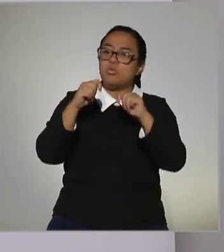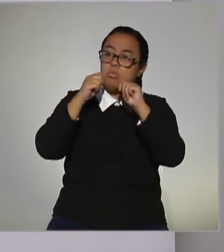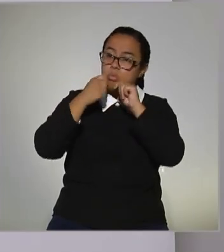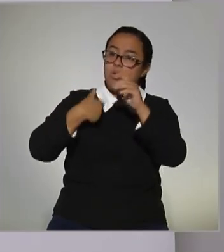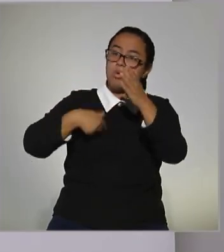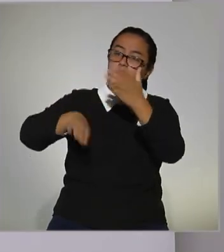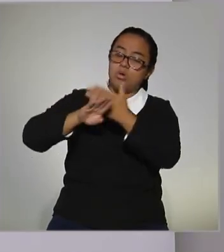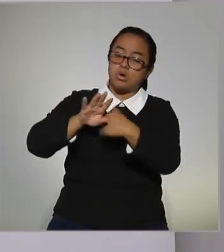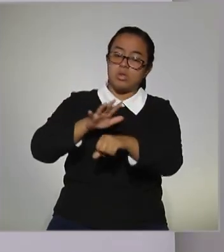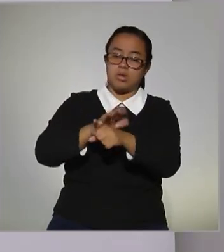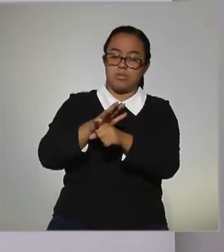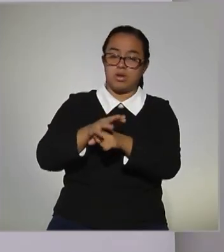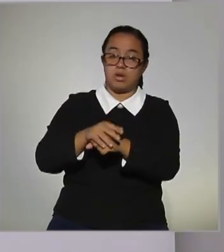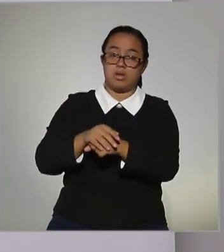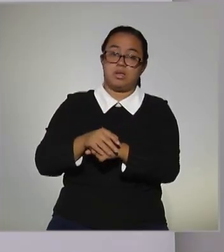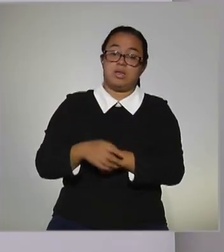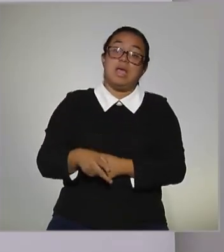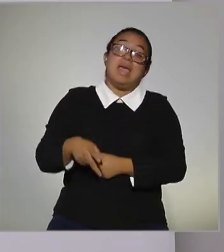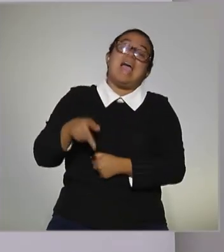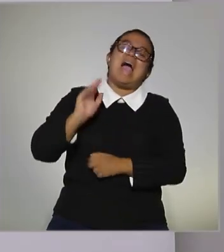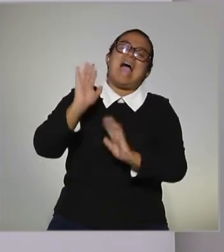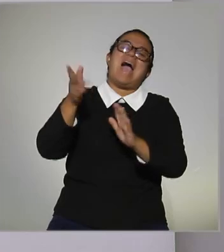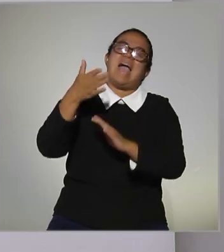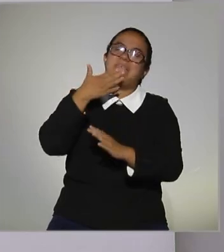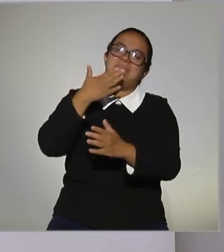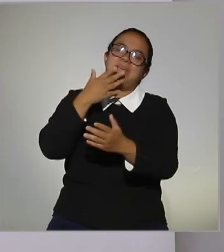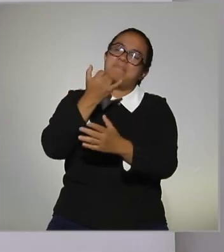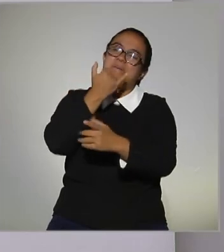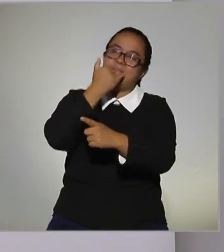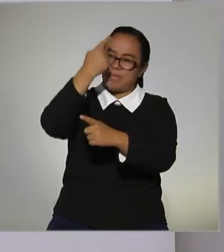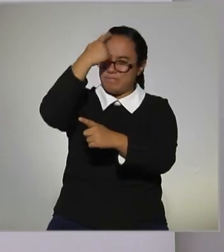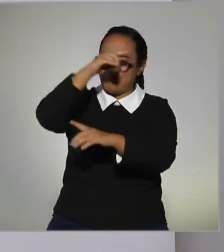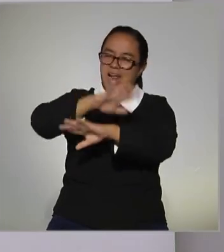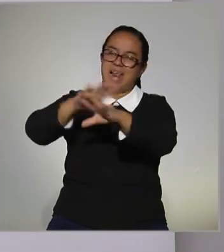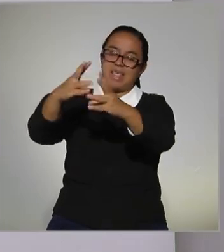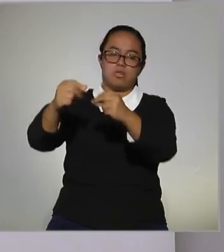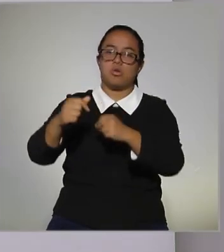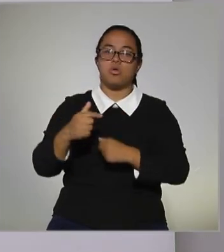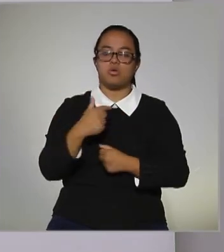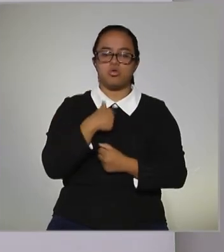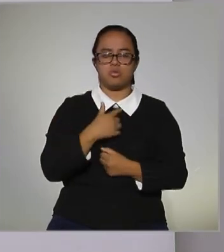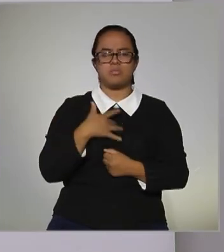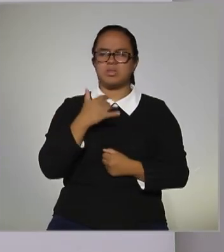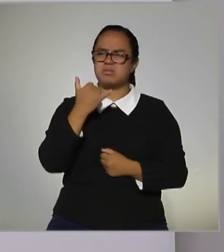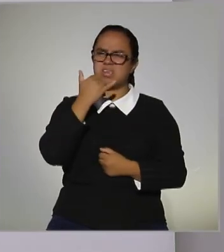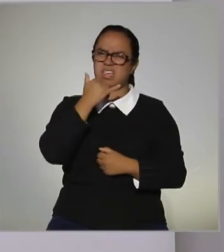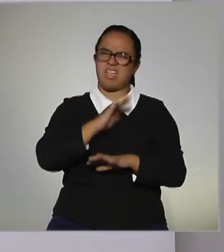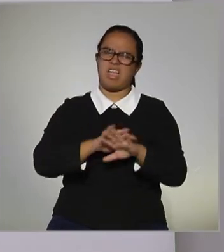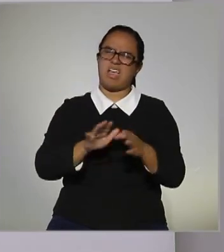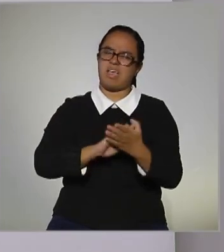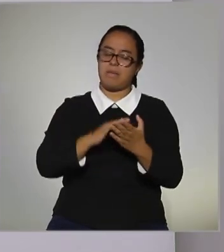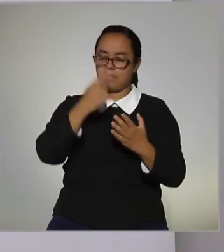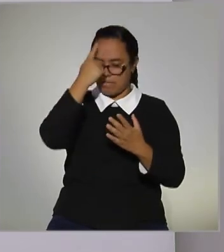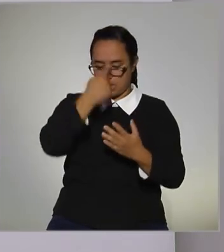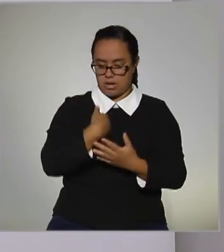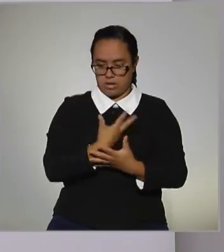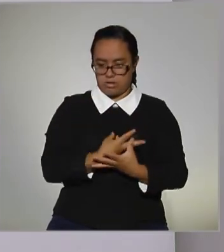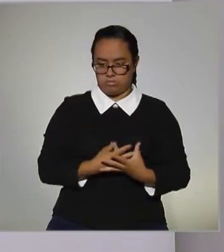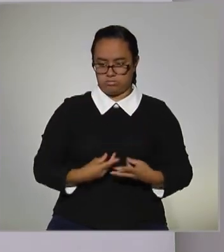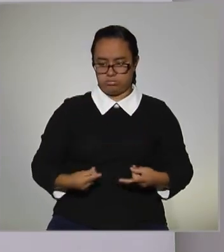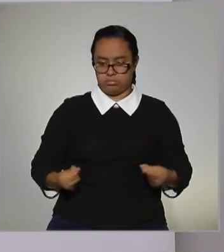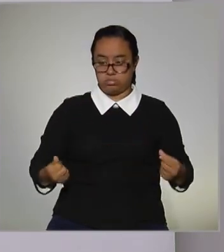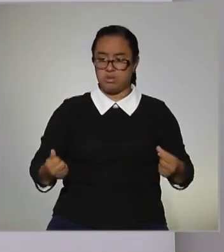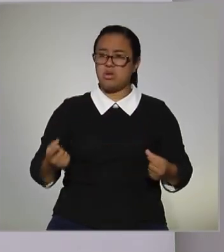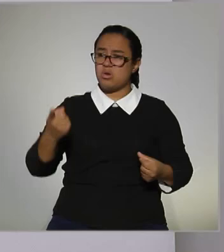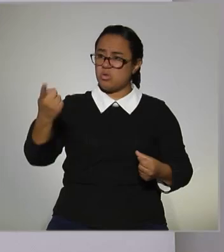hizo, no es que se lo merezca, no es porque él lo va a tener, es porque tú te vas a hacer más liviano, ¿no? Claro. Es decir, lo que tú